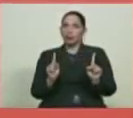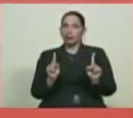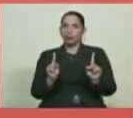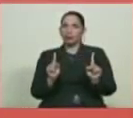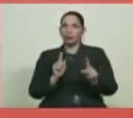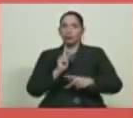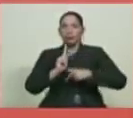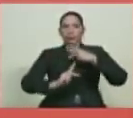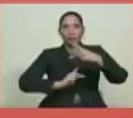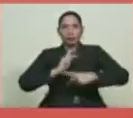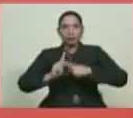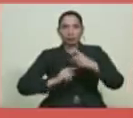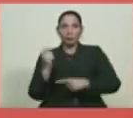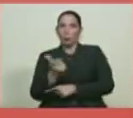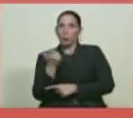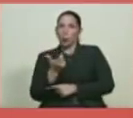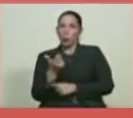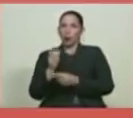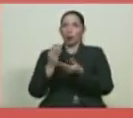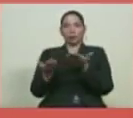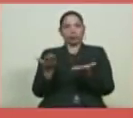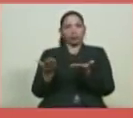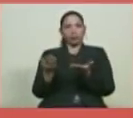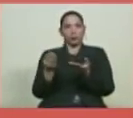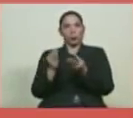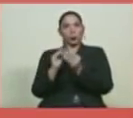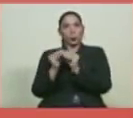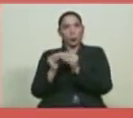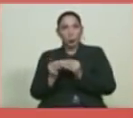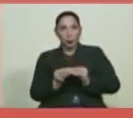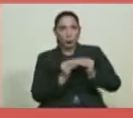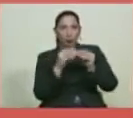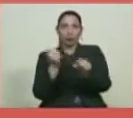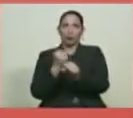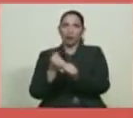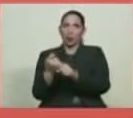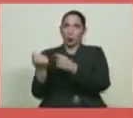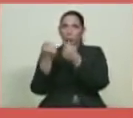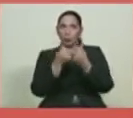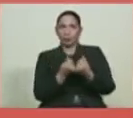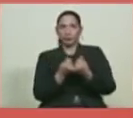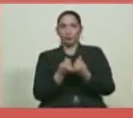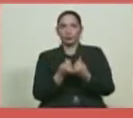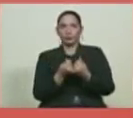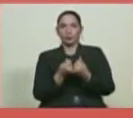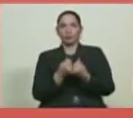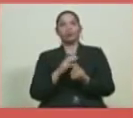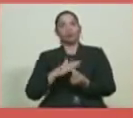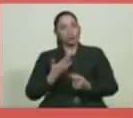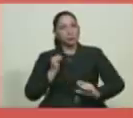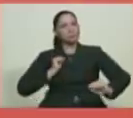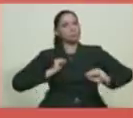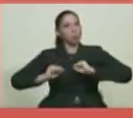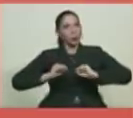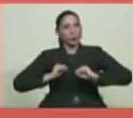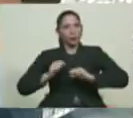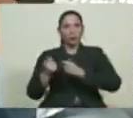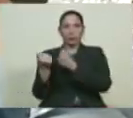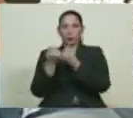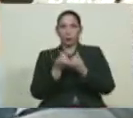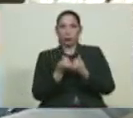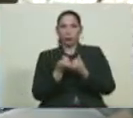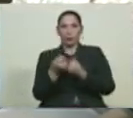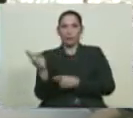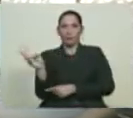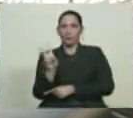del equilibrio, para la recuperación del salario de las trabajadoras y los trabajadores, para que pueda haber más dinamización de la economía venezolana,